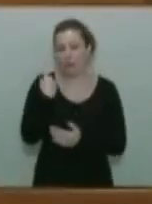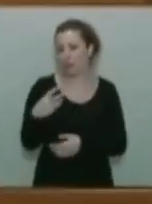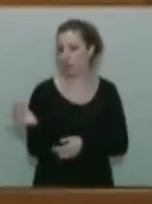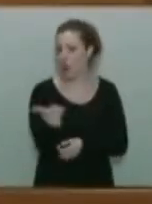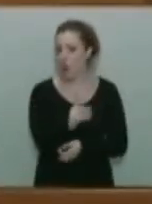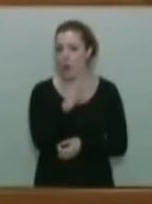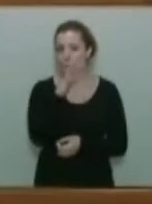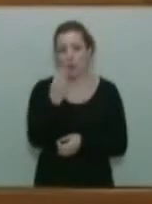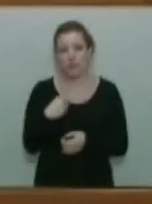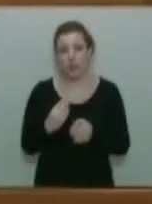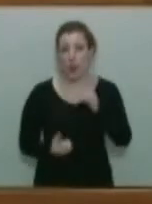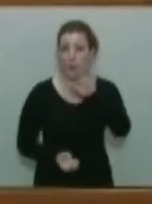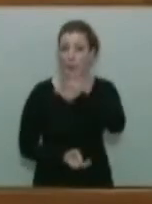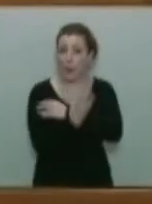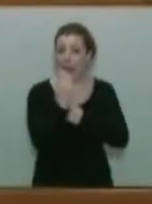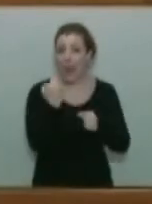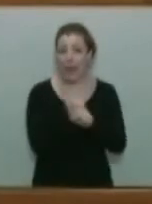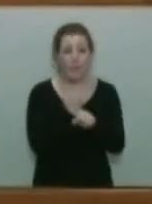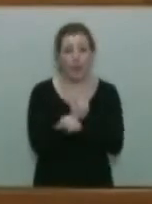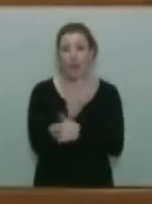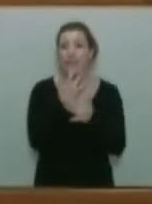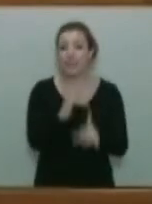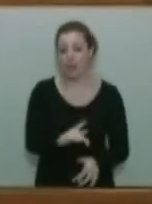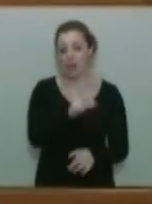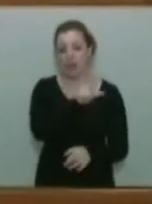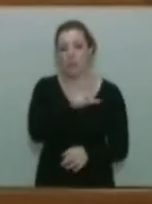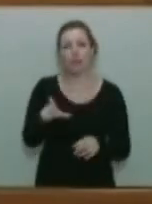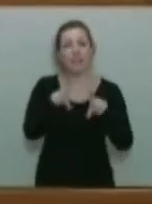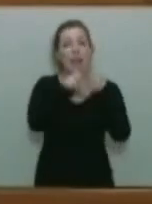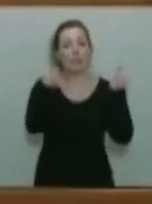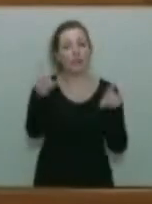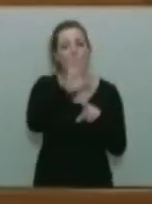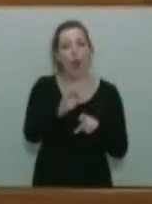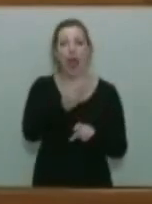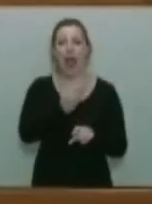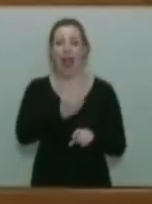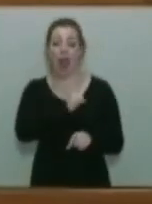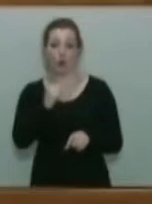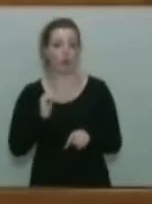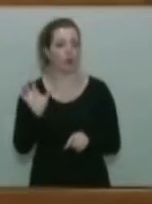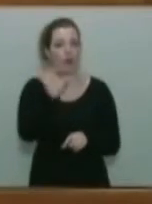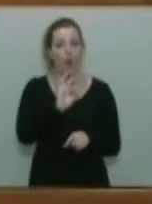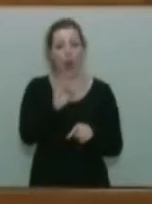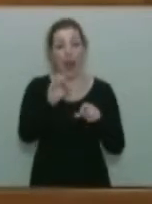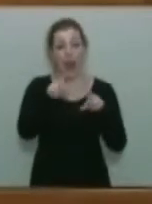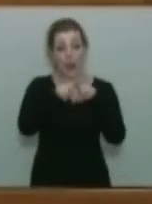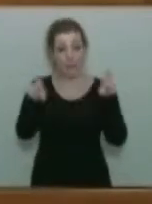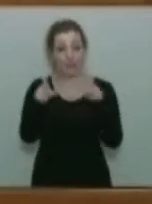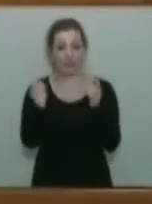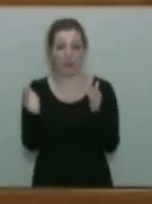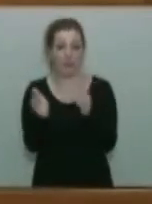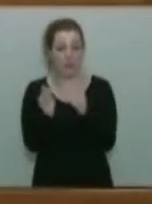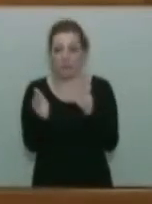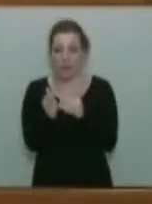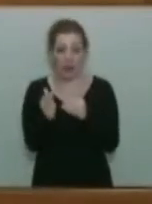lo repetiré cuantas veces haga falta, son los empresarios, son los autónomos, son las pymes, en fin, son los emprendedores, no son las